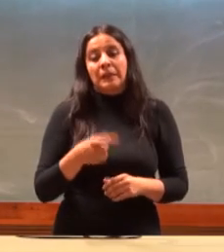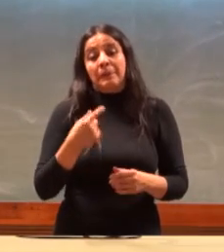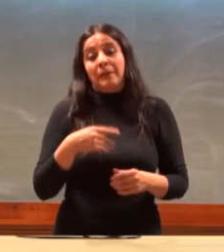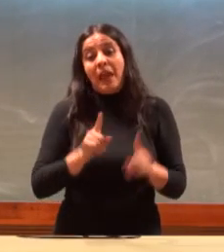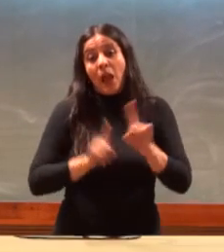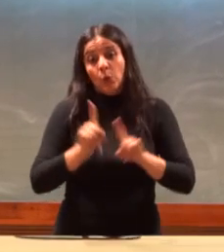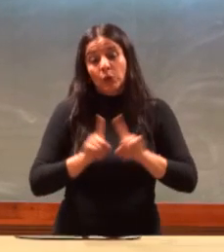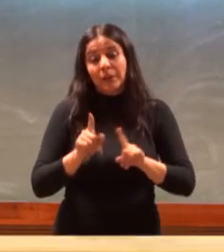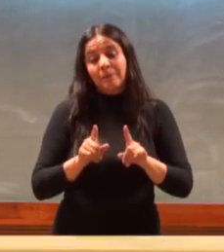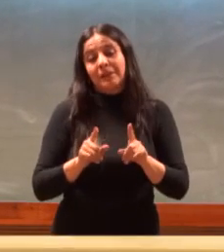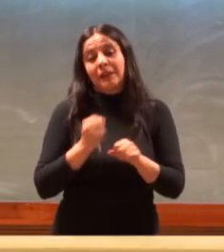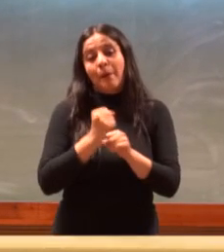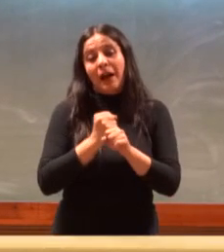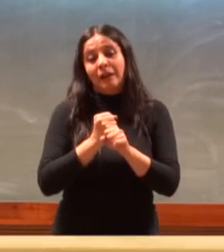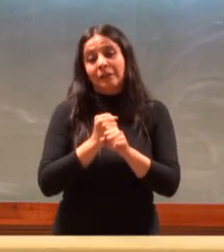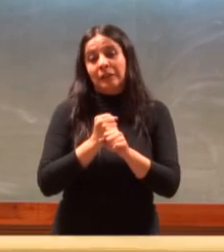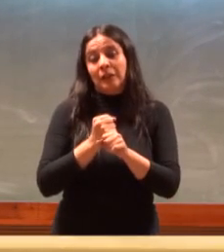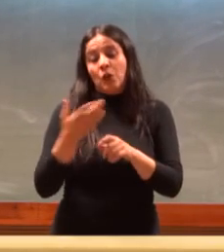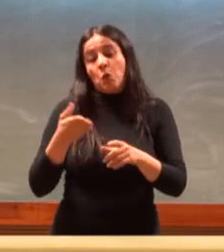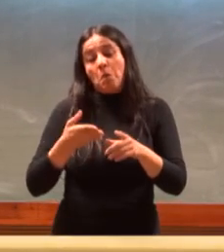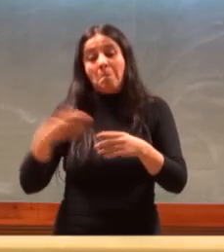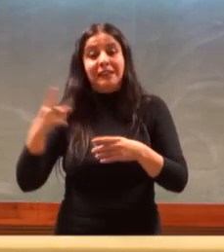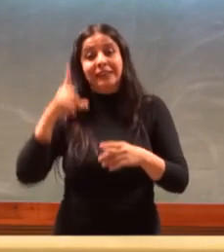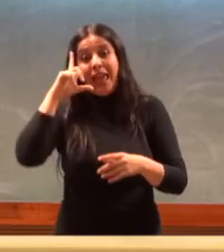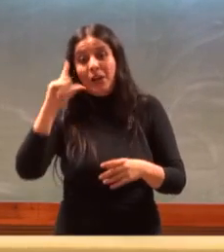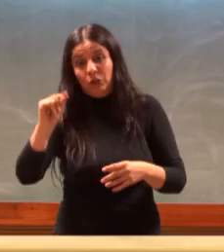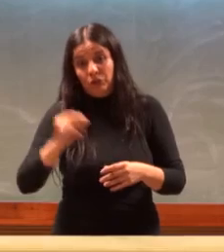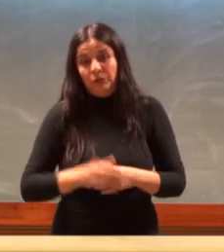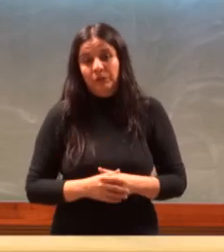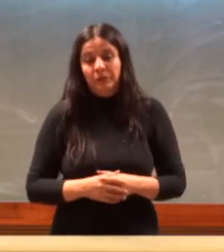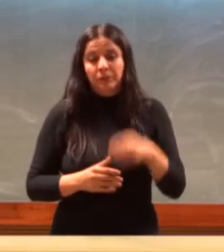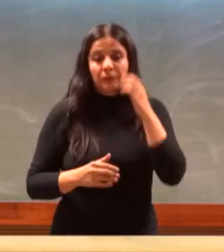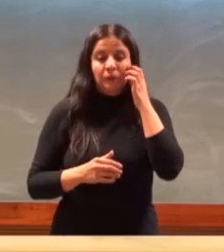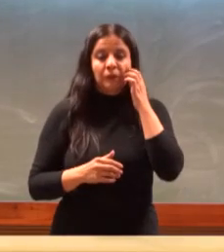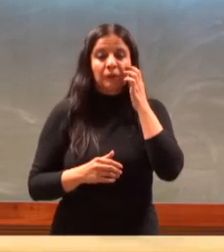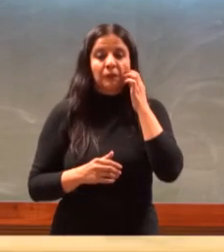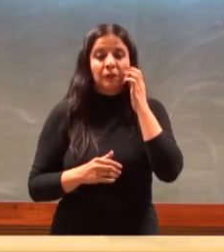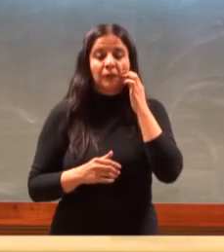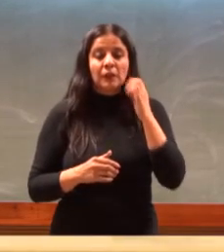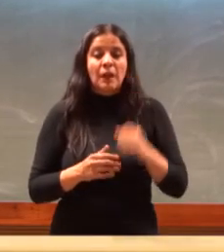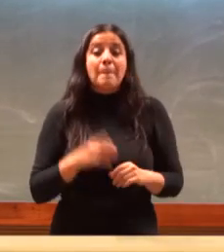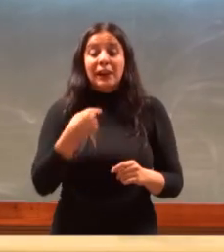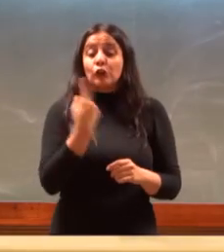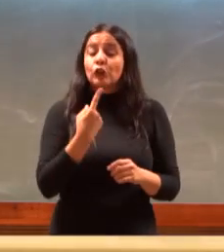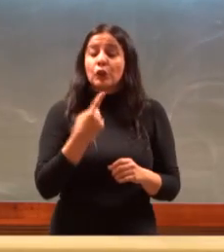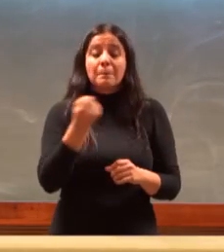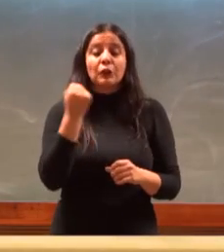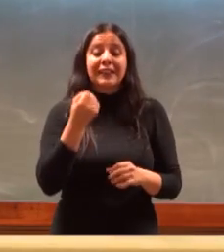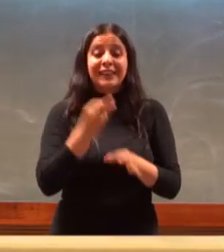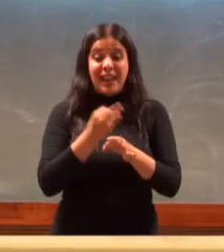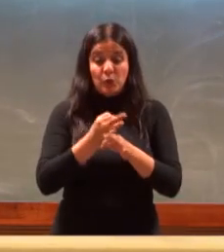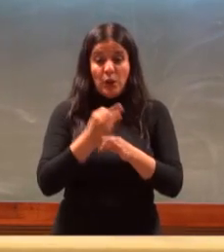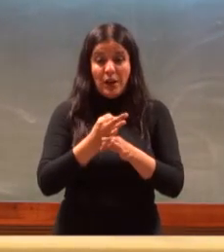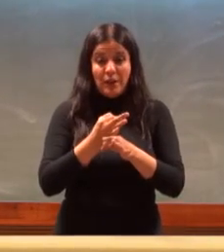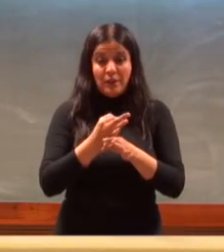idac y también Creo que necesitamos más articulación con la secretaría de extensión y con la escuela y para nosotros la escuela de posgrado lo que es actual la